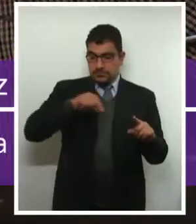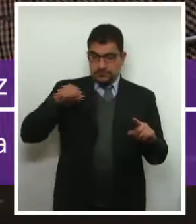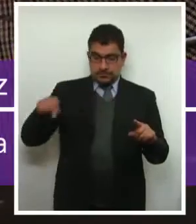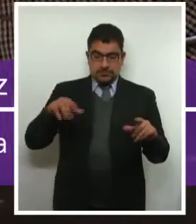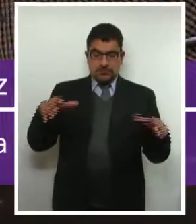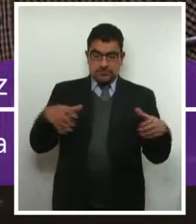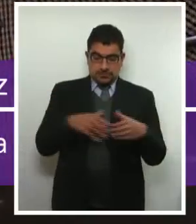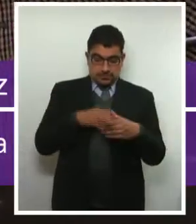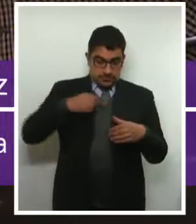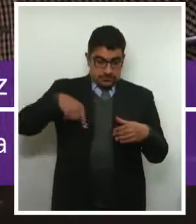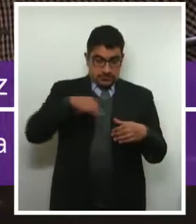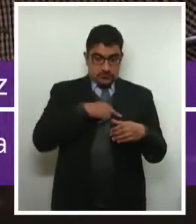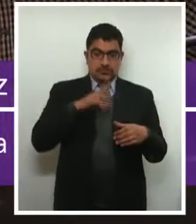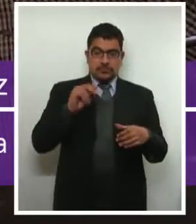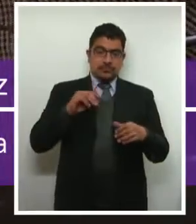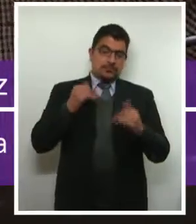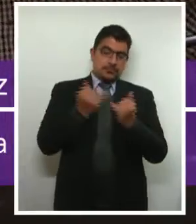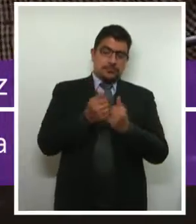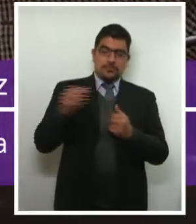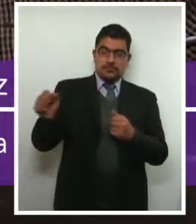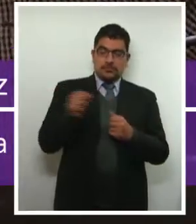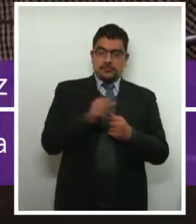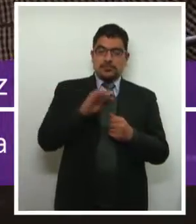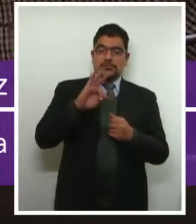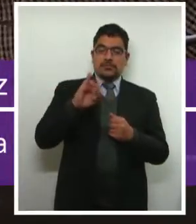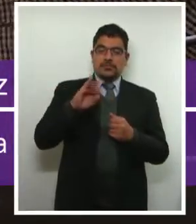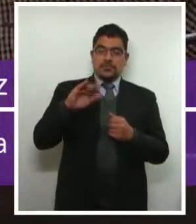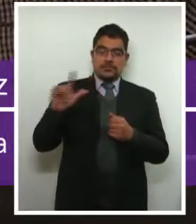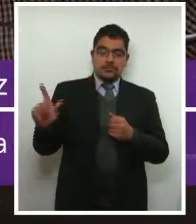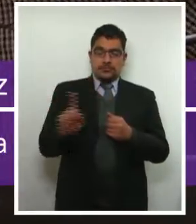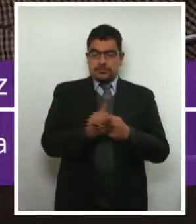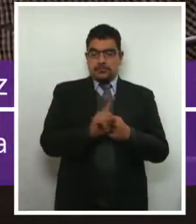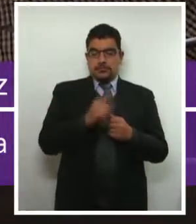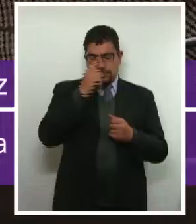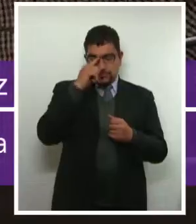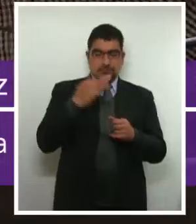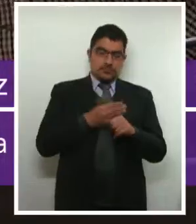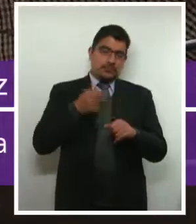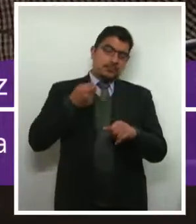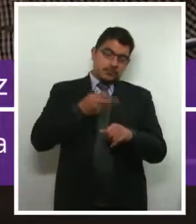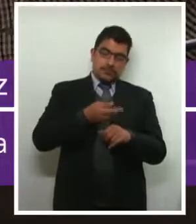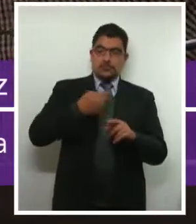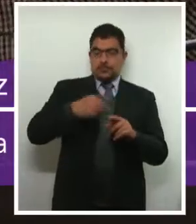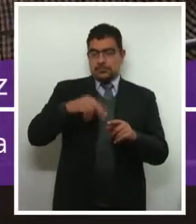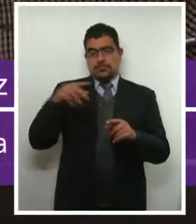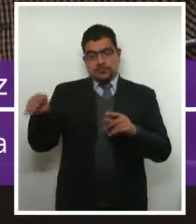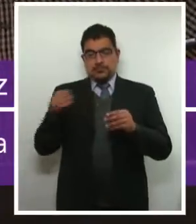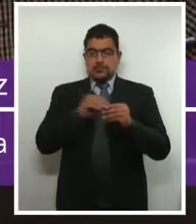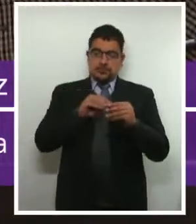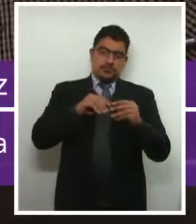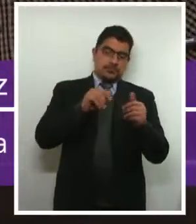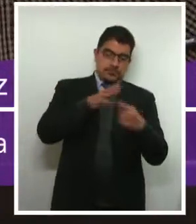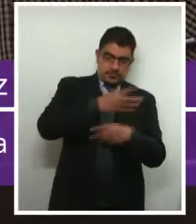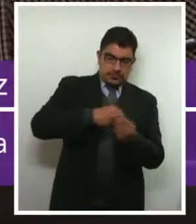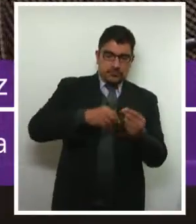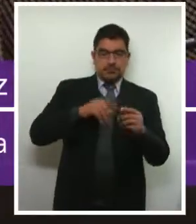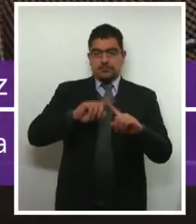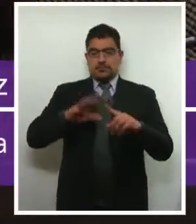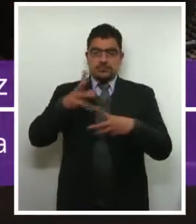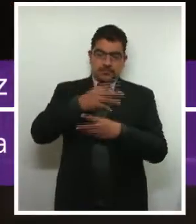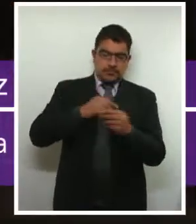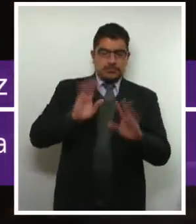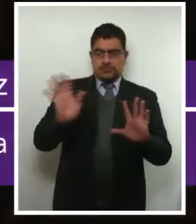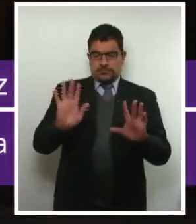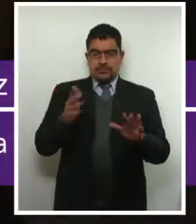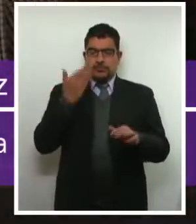de la Judicatura, sino nombra al fiscal. Y entonces, para no estar nombrando y extinguiendo, se